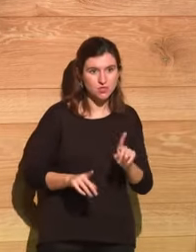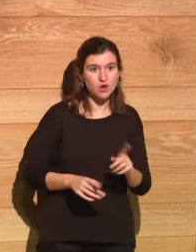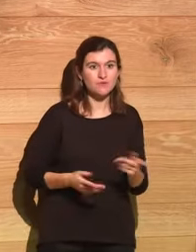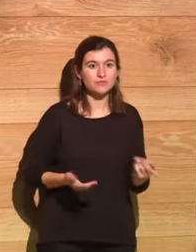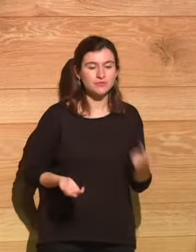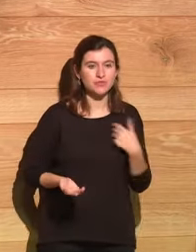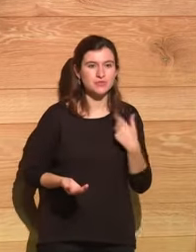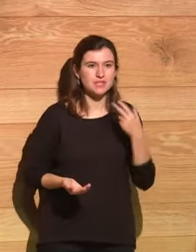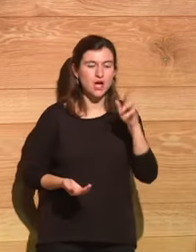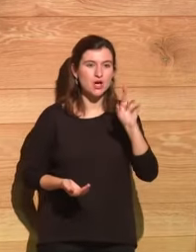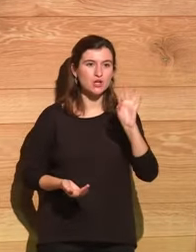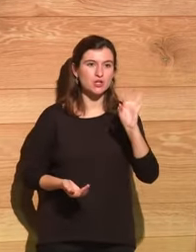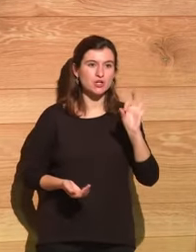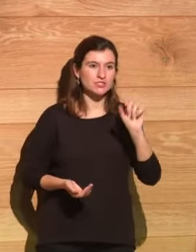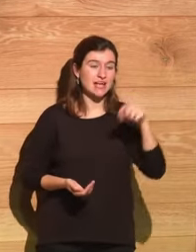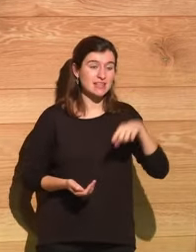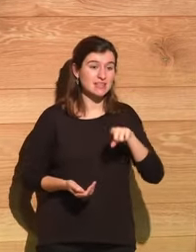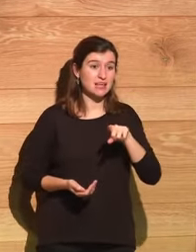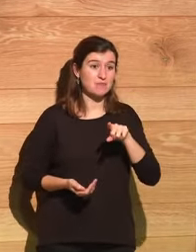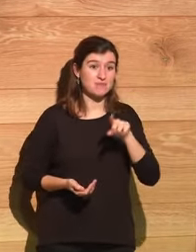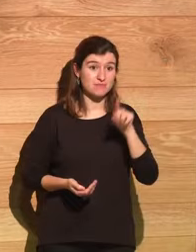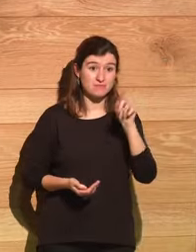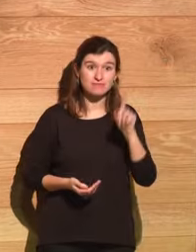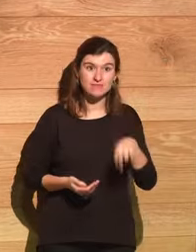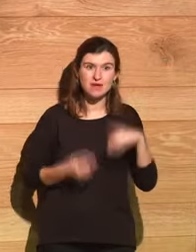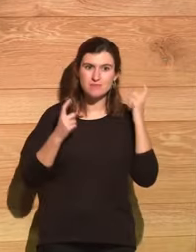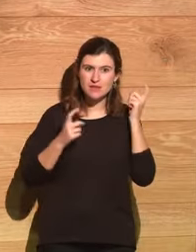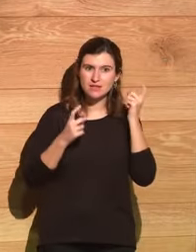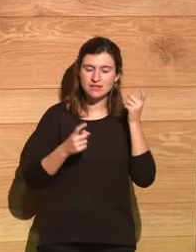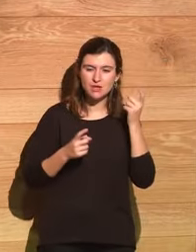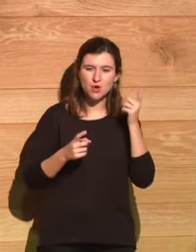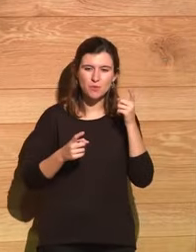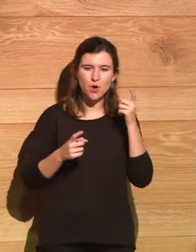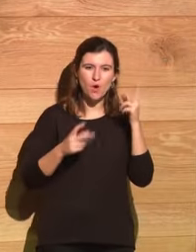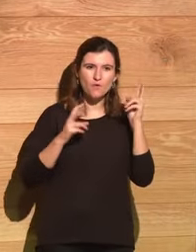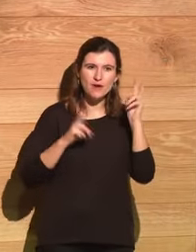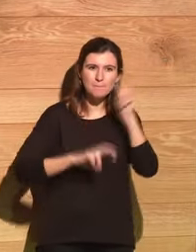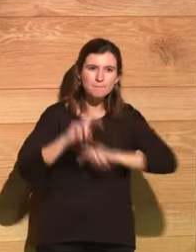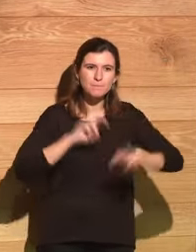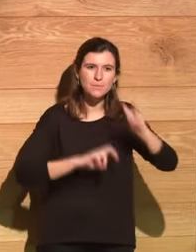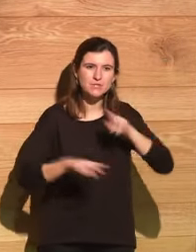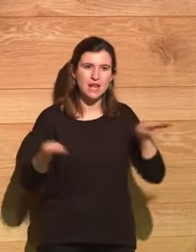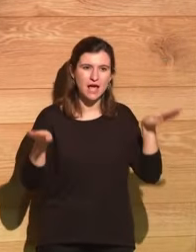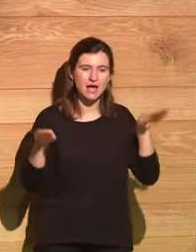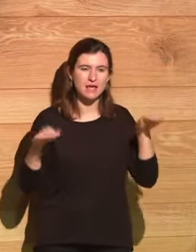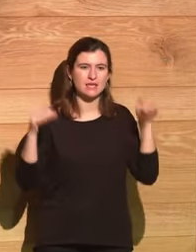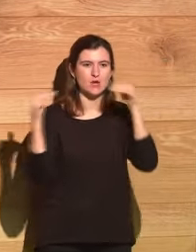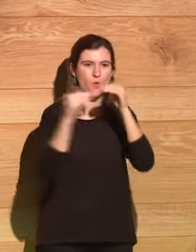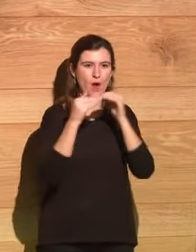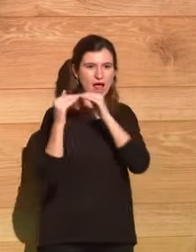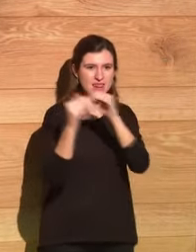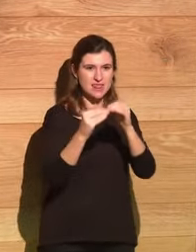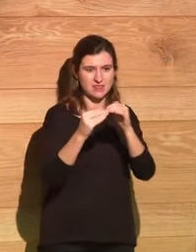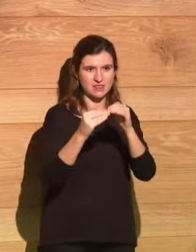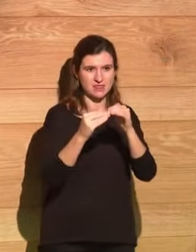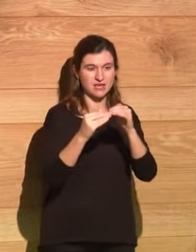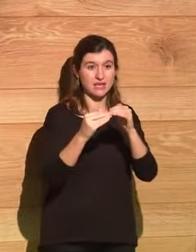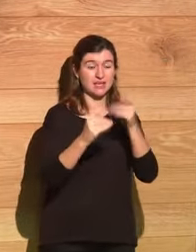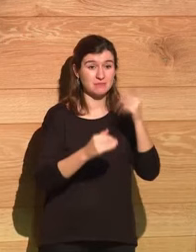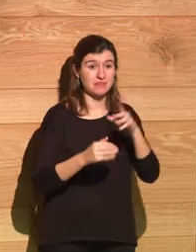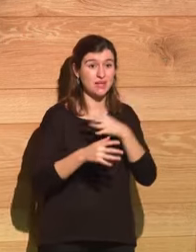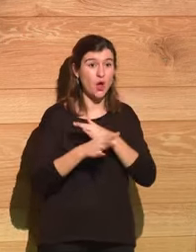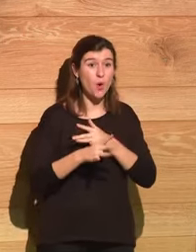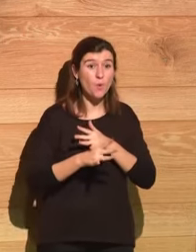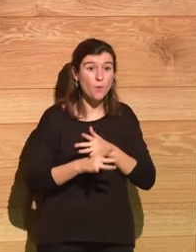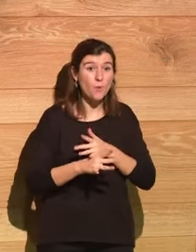eso, ¿no? Esta búsqueda de la igualdad a través como de la desaparición, ¿no? Y a través del juego y a través del